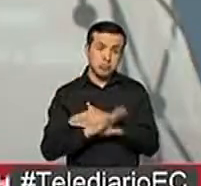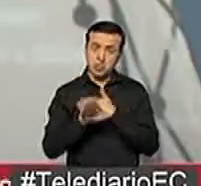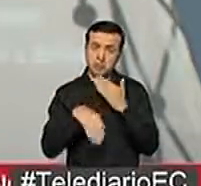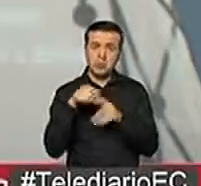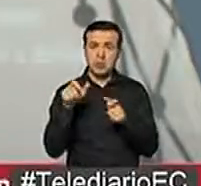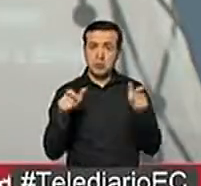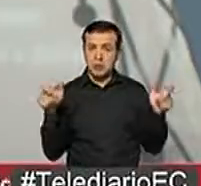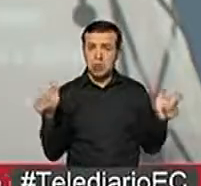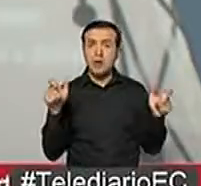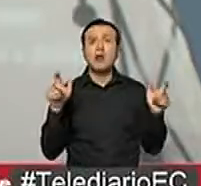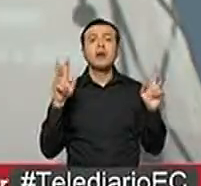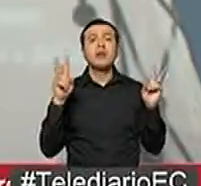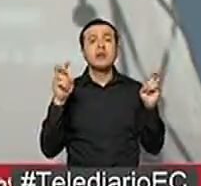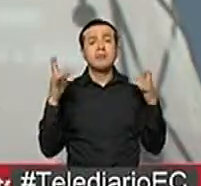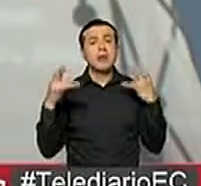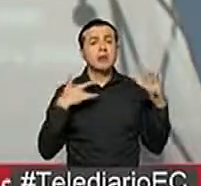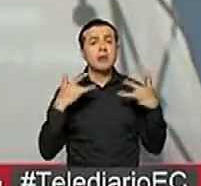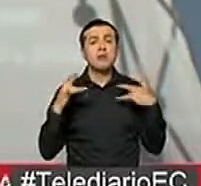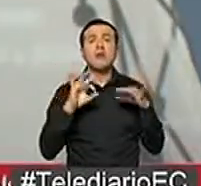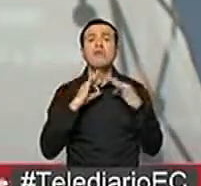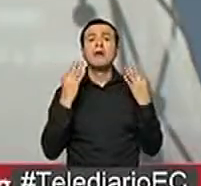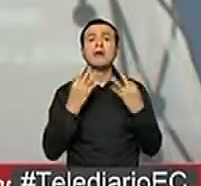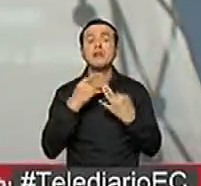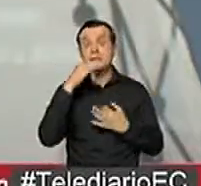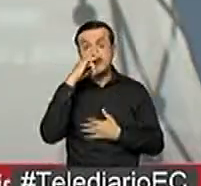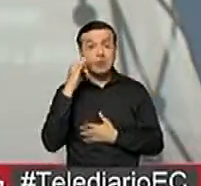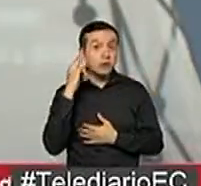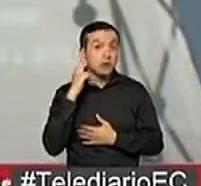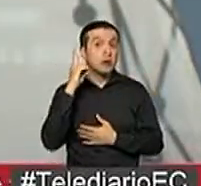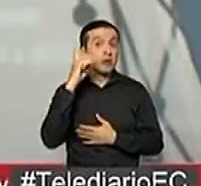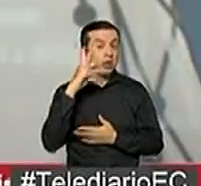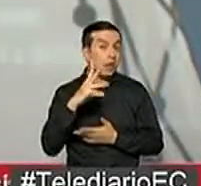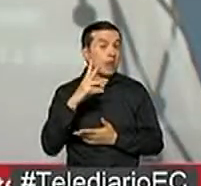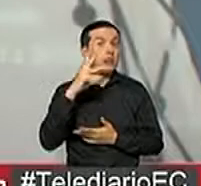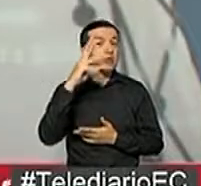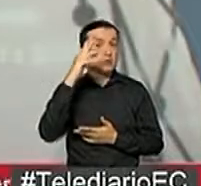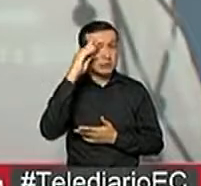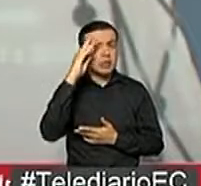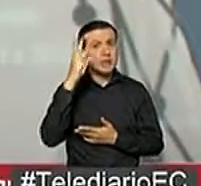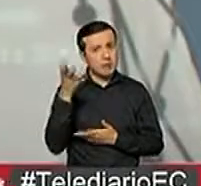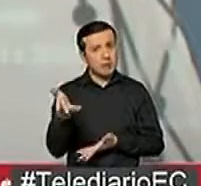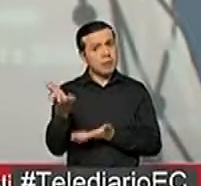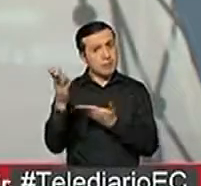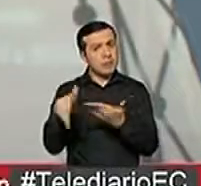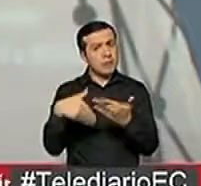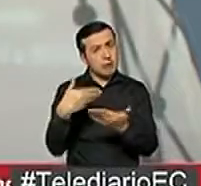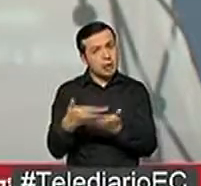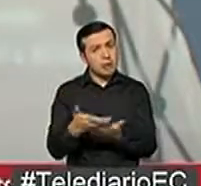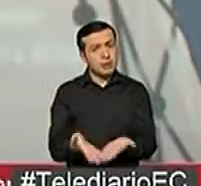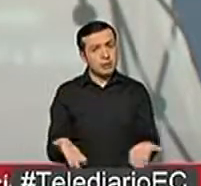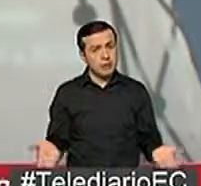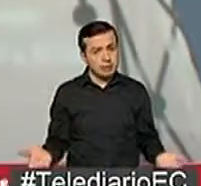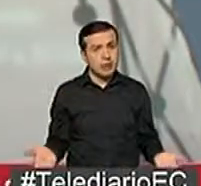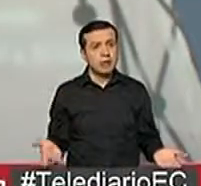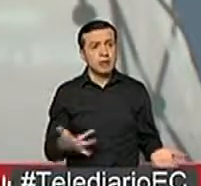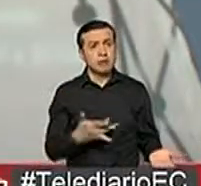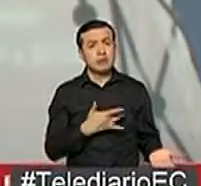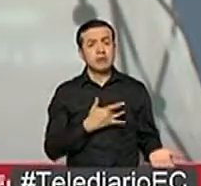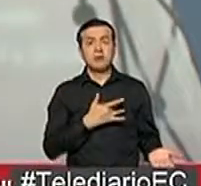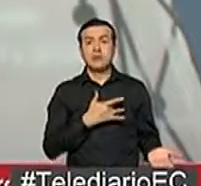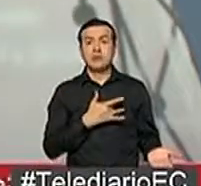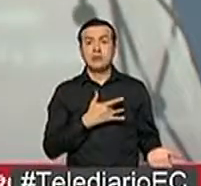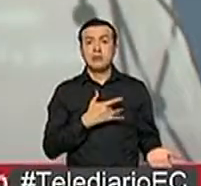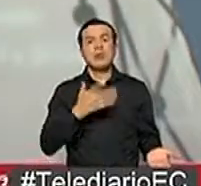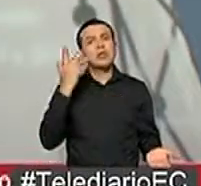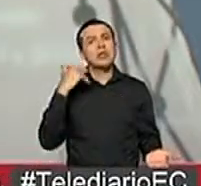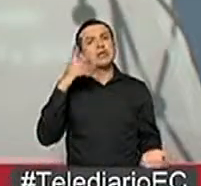público. Es muy familiar la obra. Los niños, es muy importante que acudan también a este tipo de espectáculos porque se encuentran con